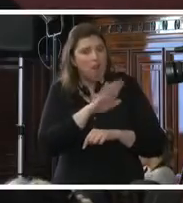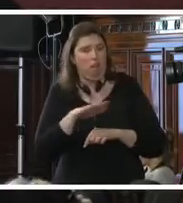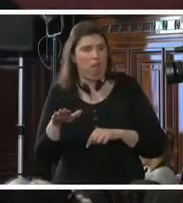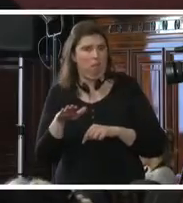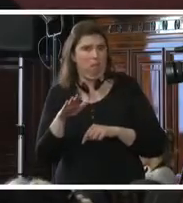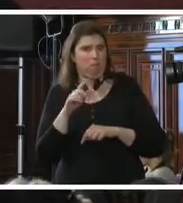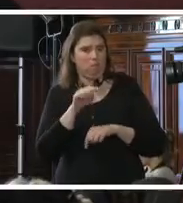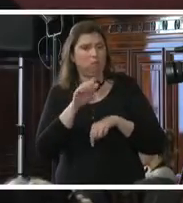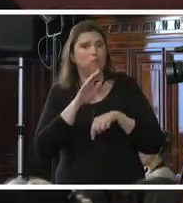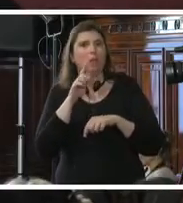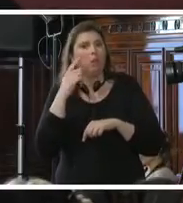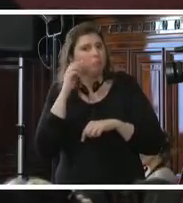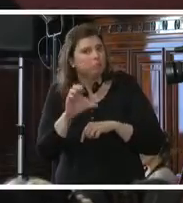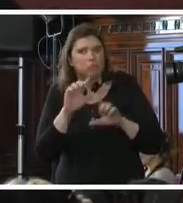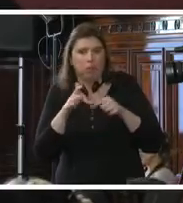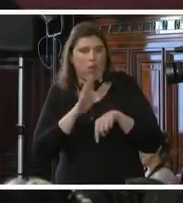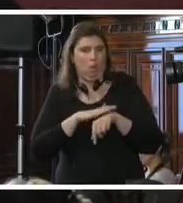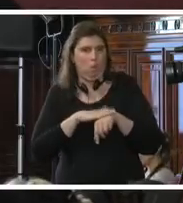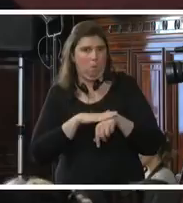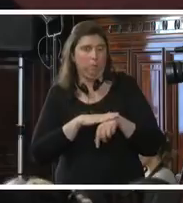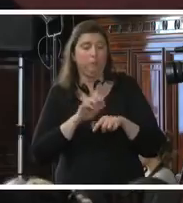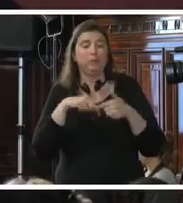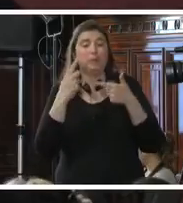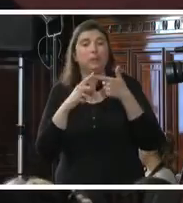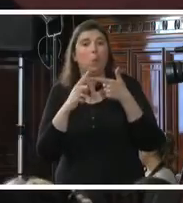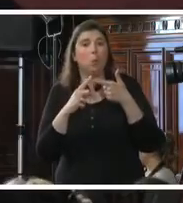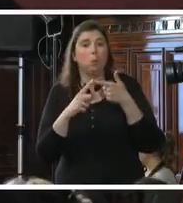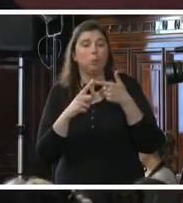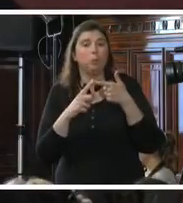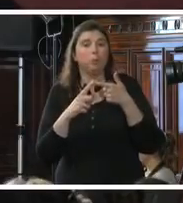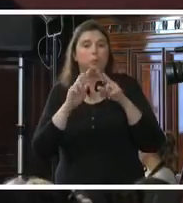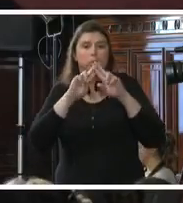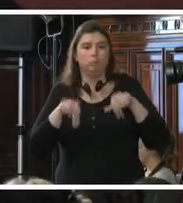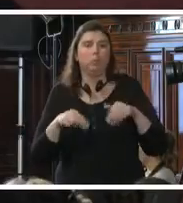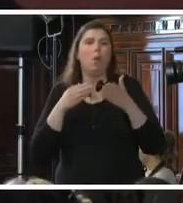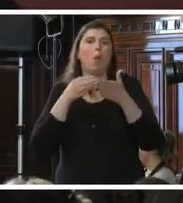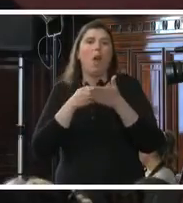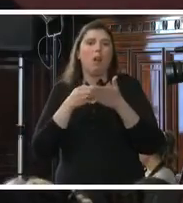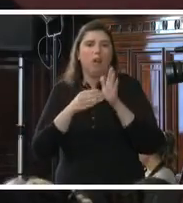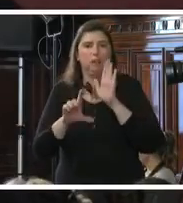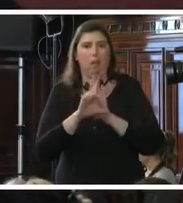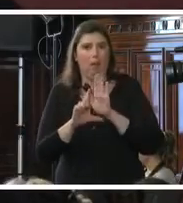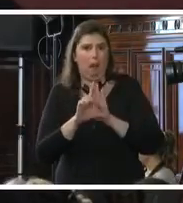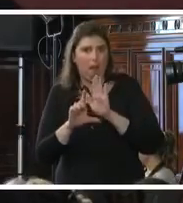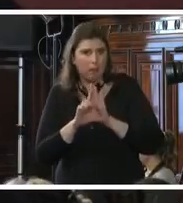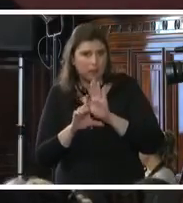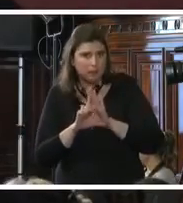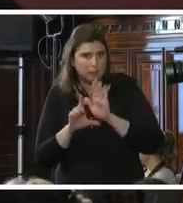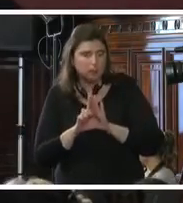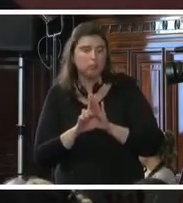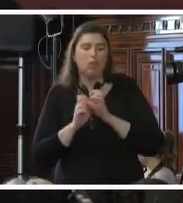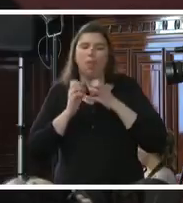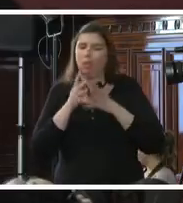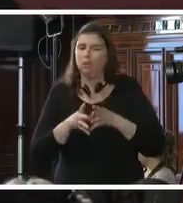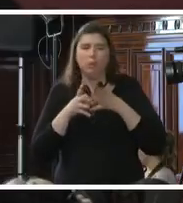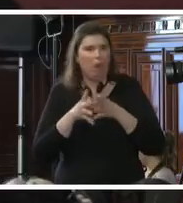del desarrollo del proceso penal. Segundo, eliminar las barreras legales y los desafíos prácticos para garantizar